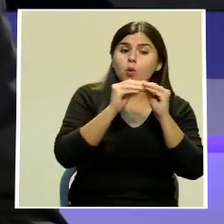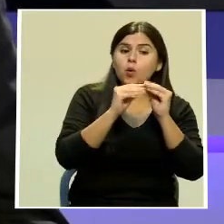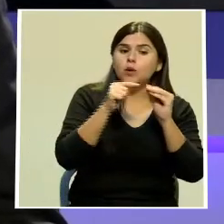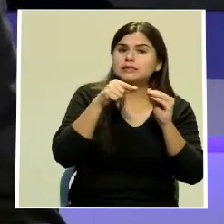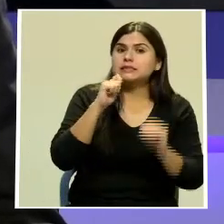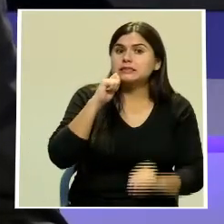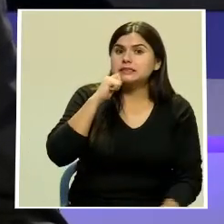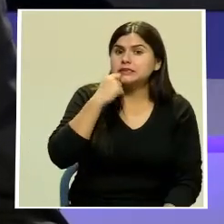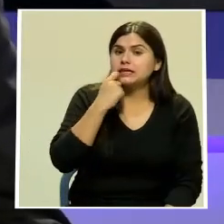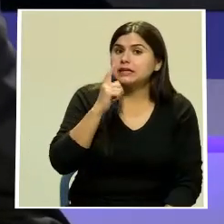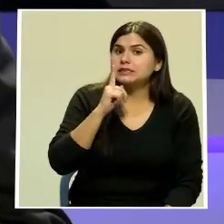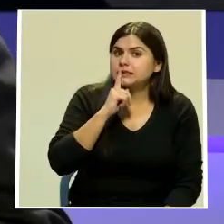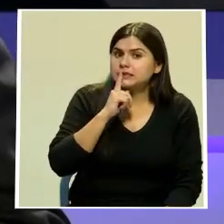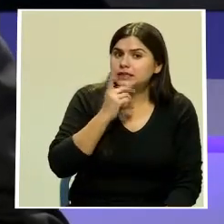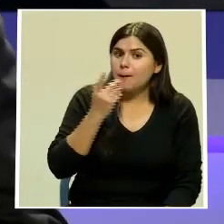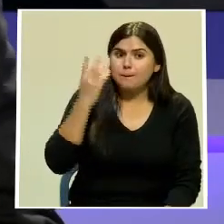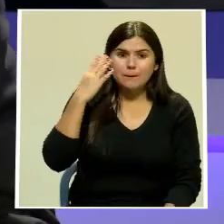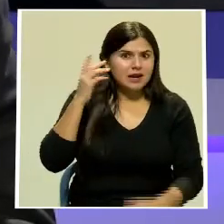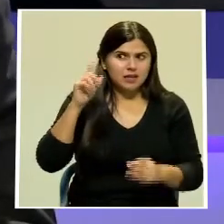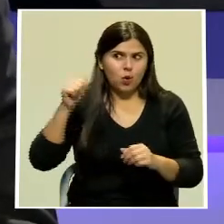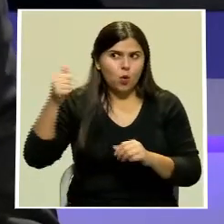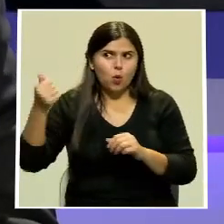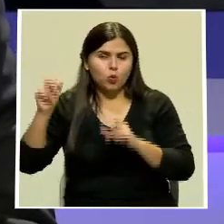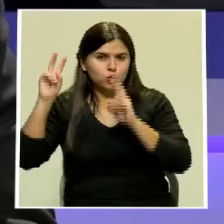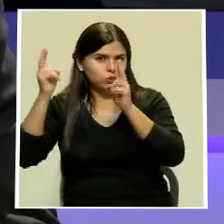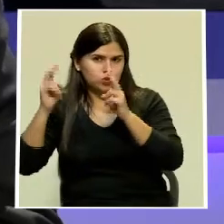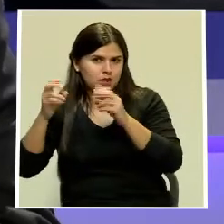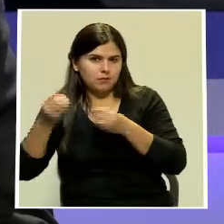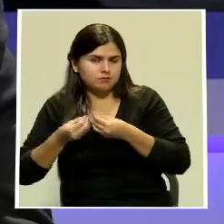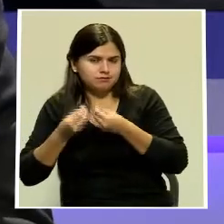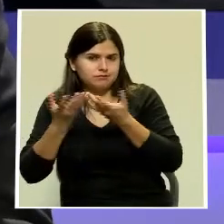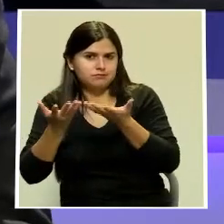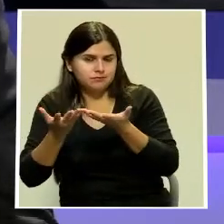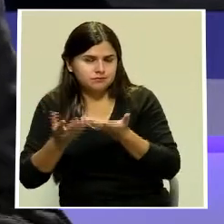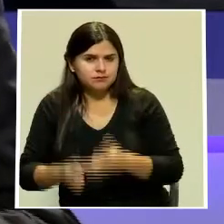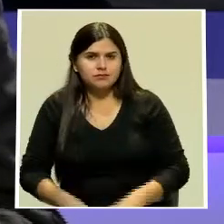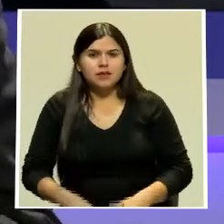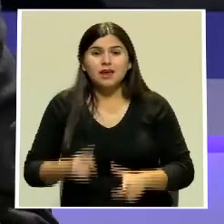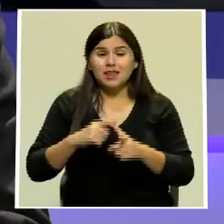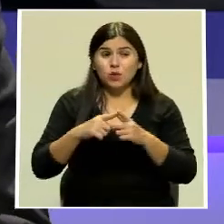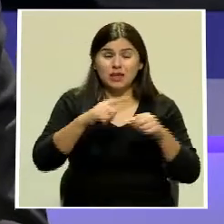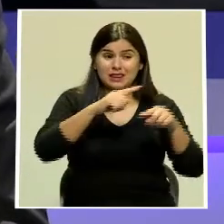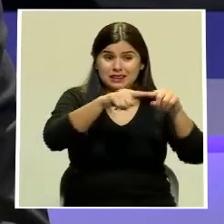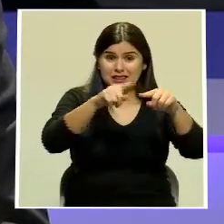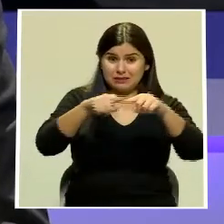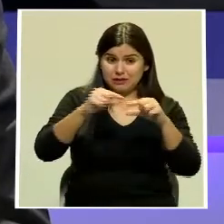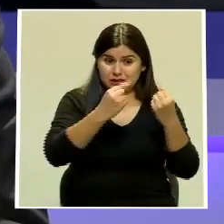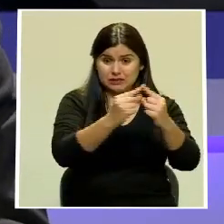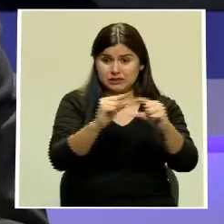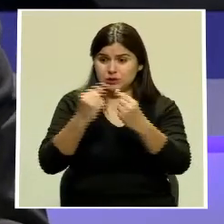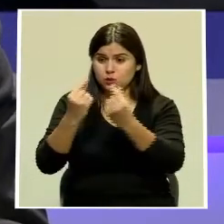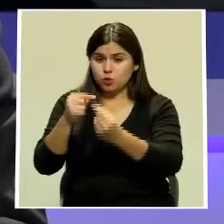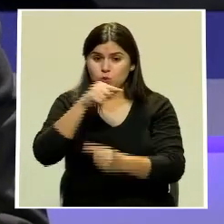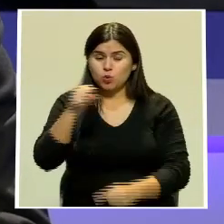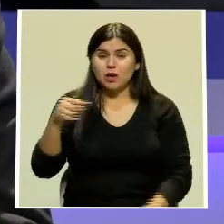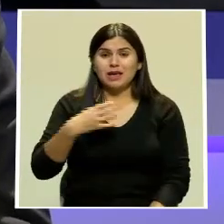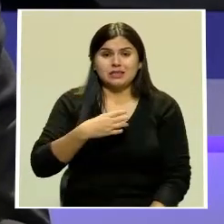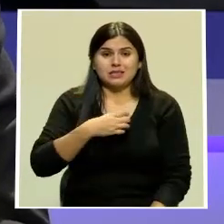no empezar a, digamos, cuestionarse otro tipo de cosas. Y entonces las diferentes fracciones empezaron de alguna manera a quejarse en esa